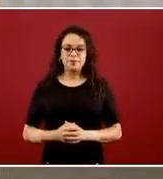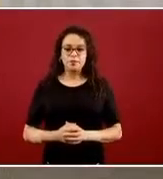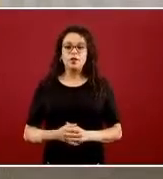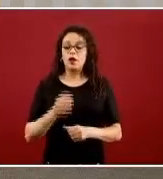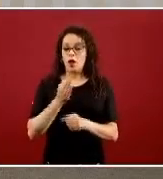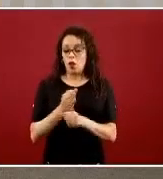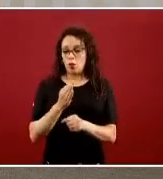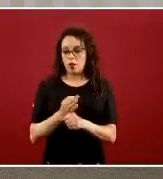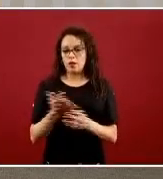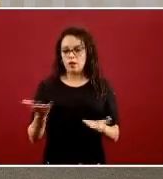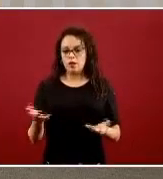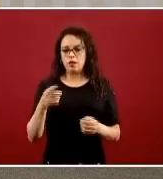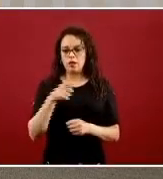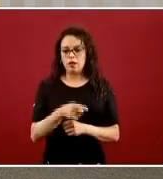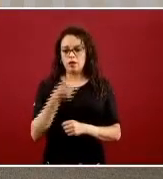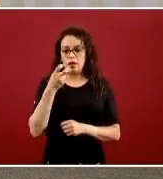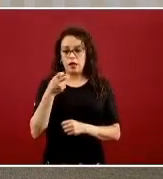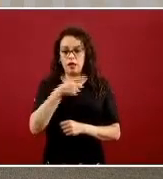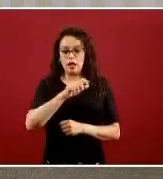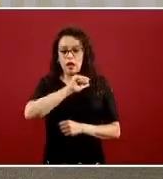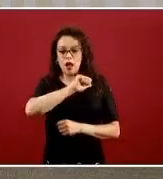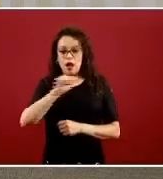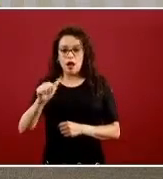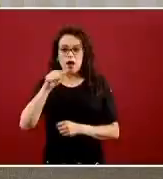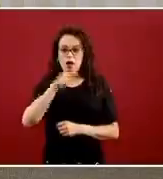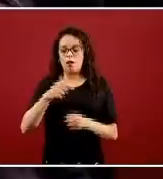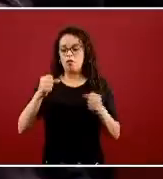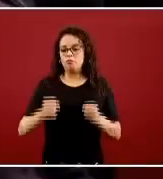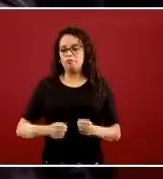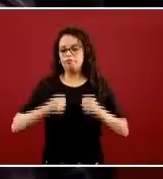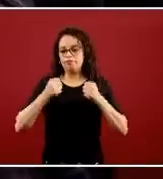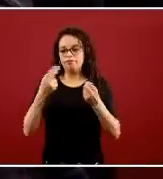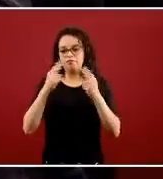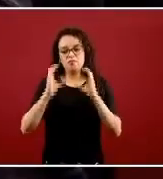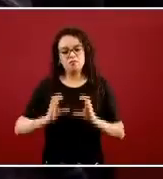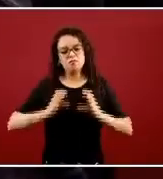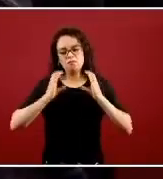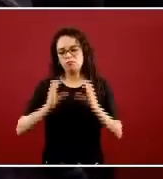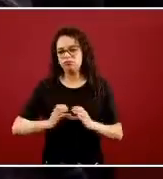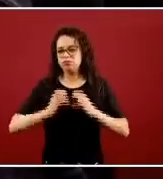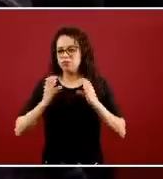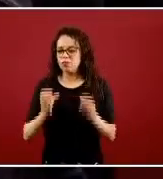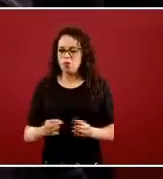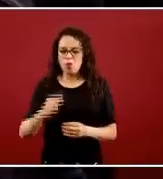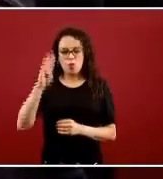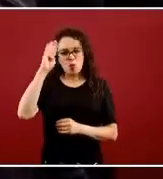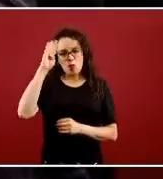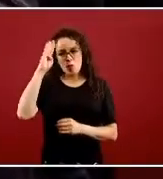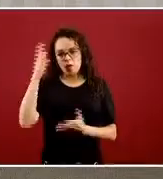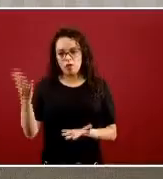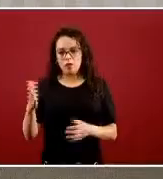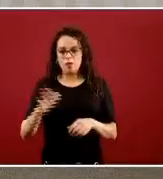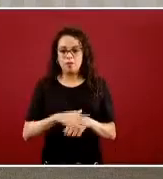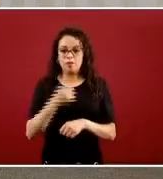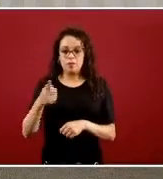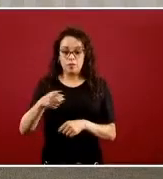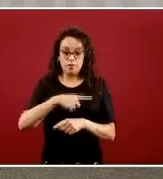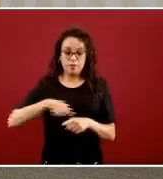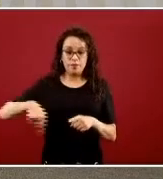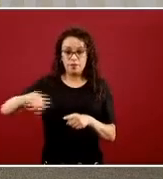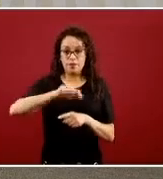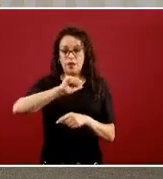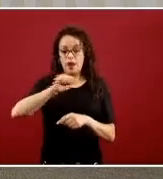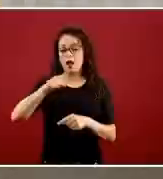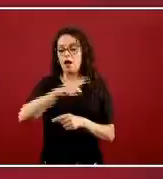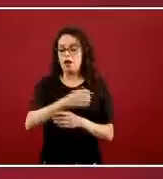medidas están orientadas a una mitigación muy intensiva. Hemos estimado, de acuerdo a los sectores de la economía y de